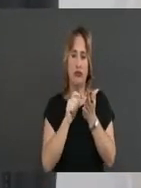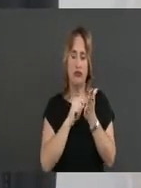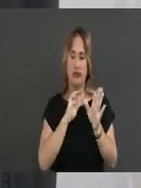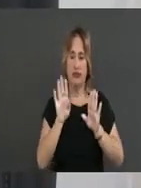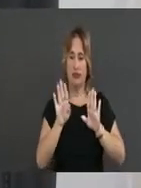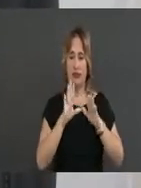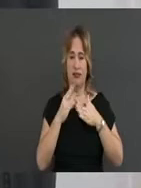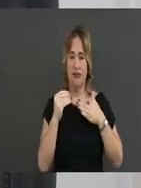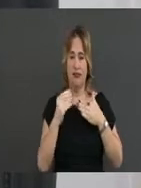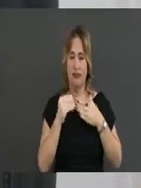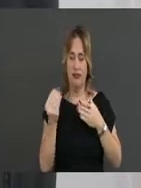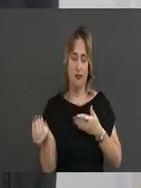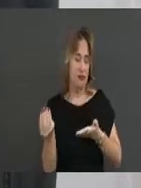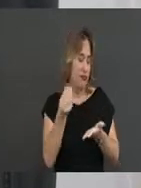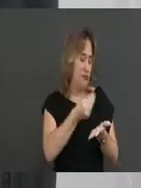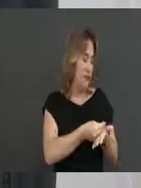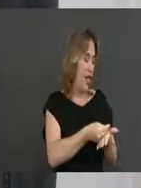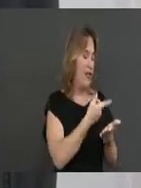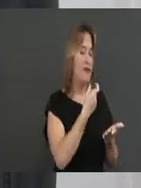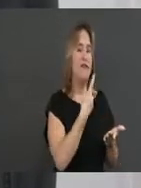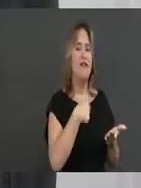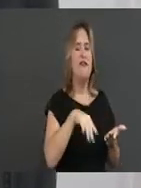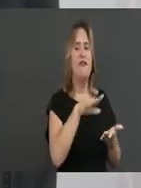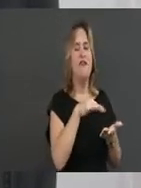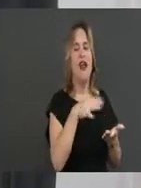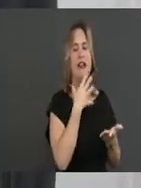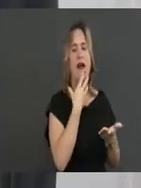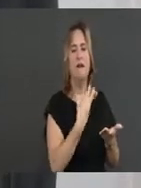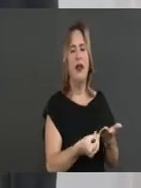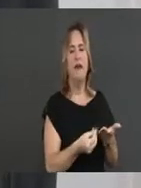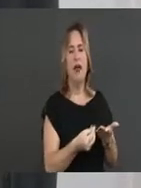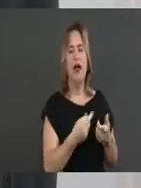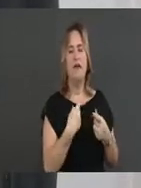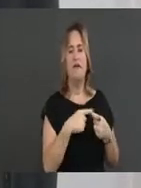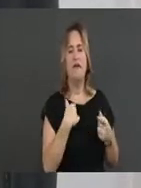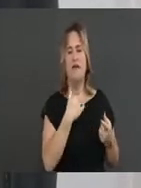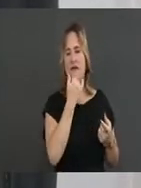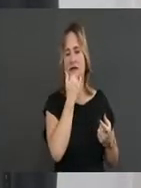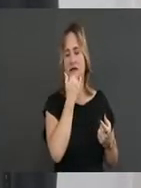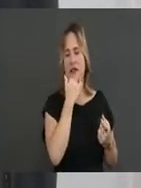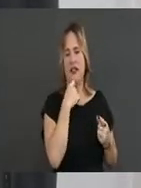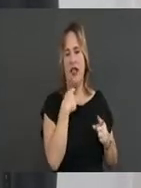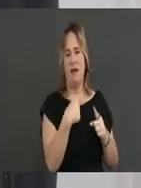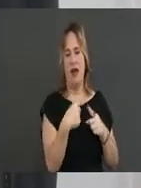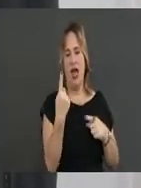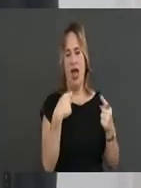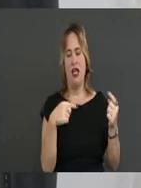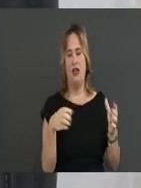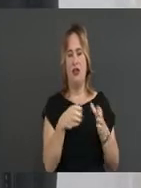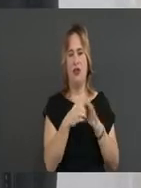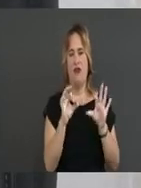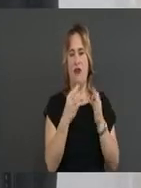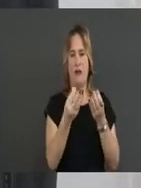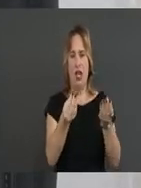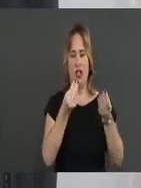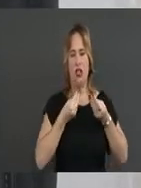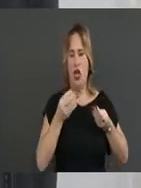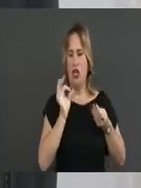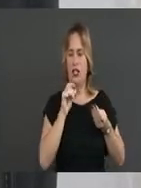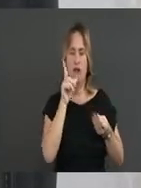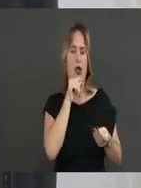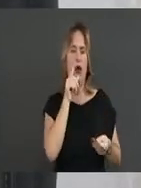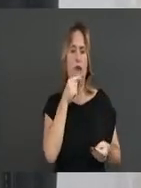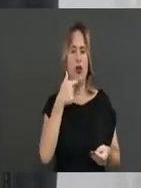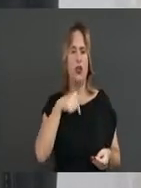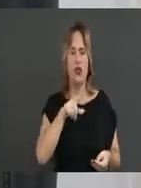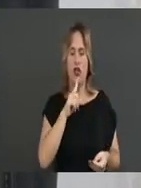tiendas, cubriendo estas mermas que se produjeron y por lo tanto la afectación a algunos núcleos que no recibieron el